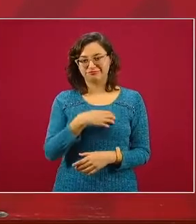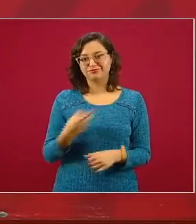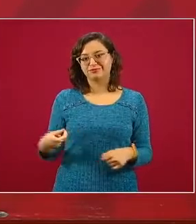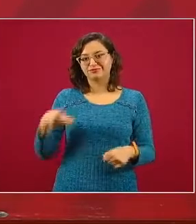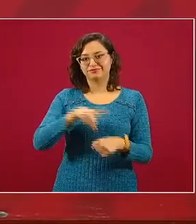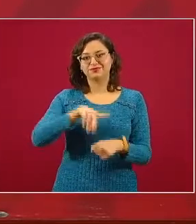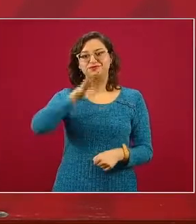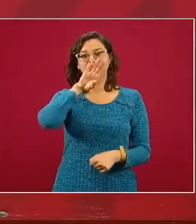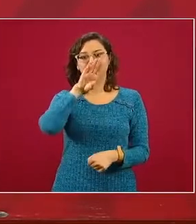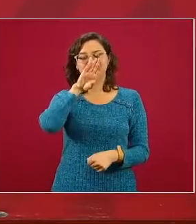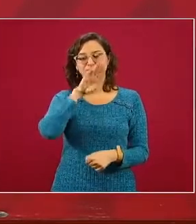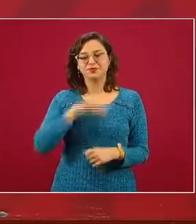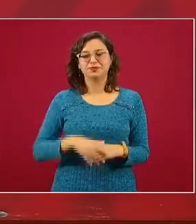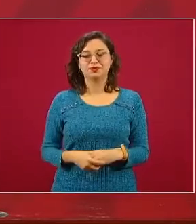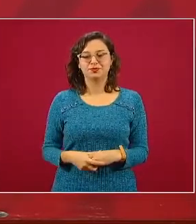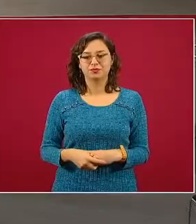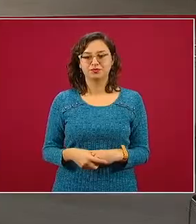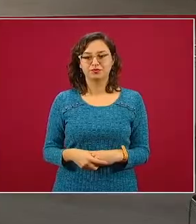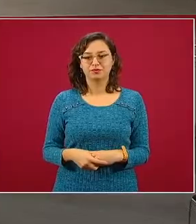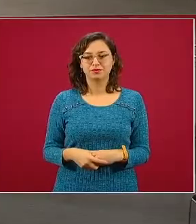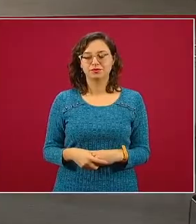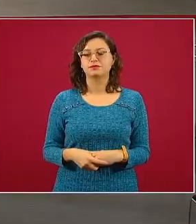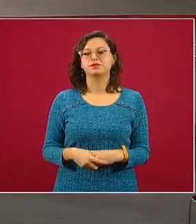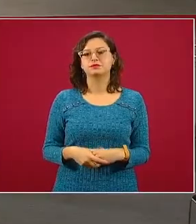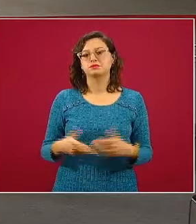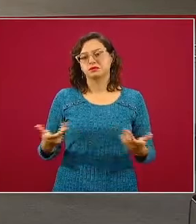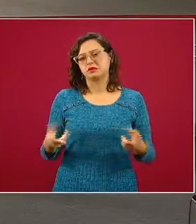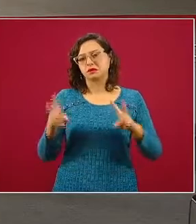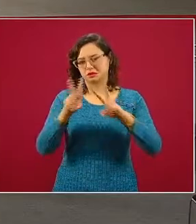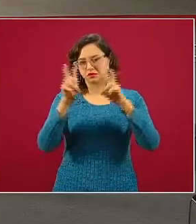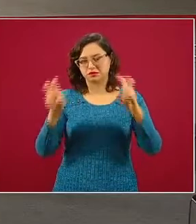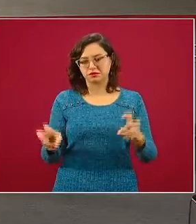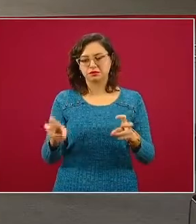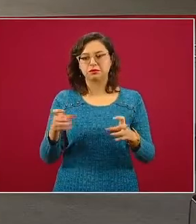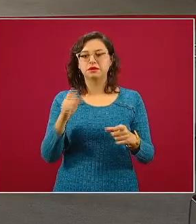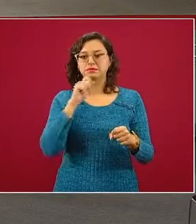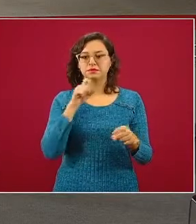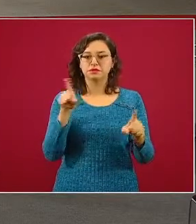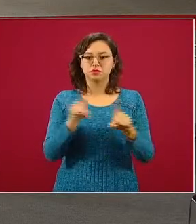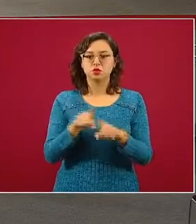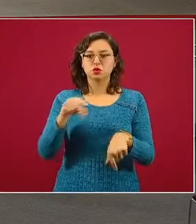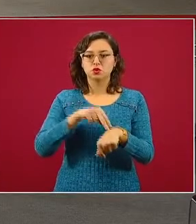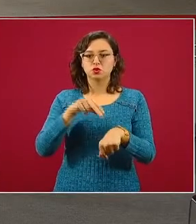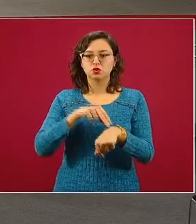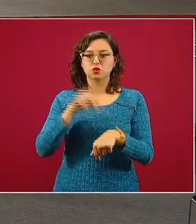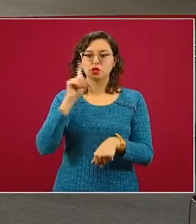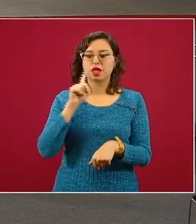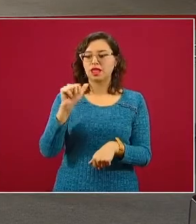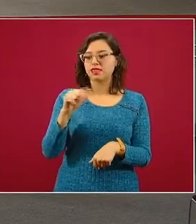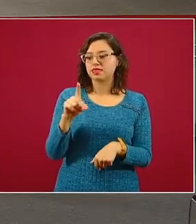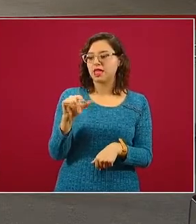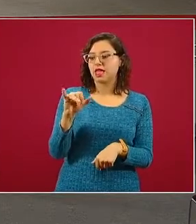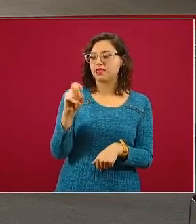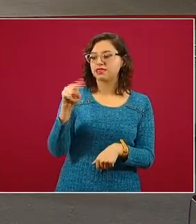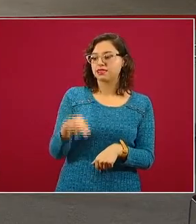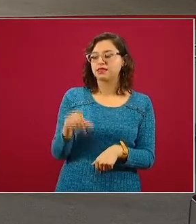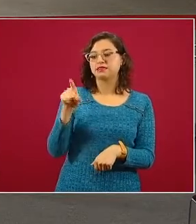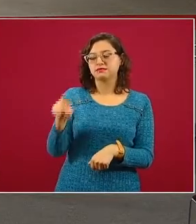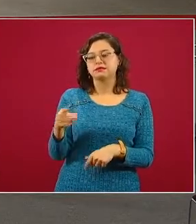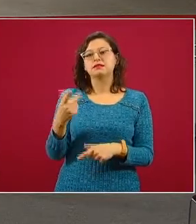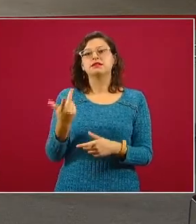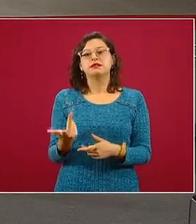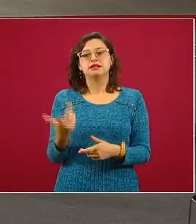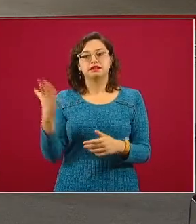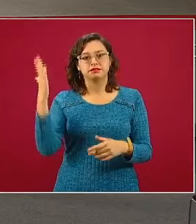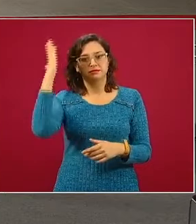algunos elementos relacionados con la maternidad, y la doctora Nadine Gassman, titular de InMujeres, nos compartió un video,